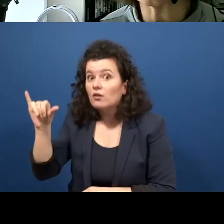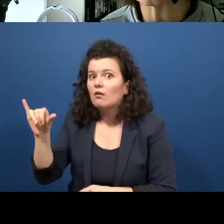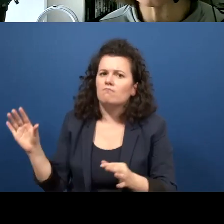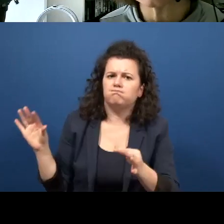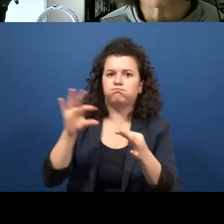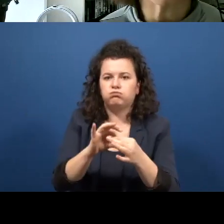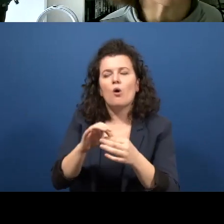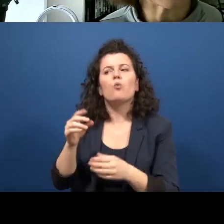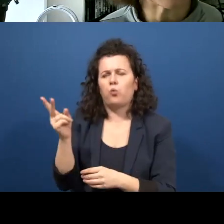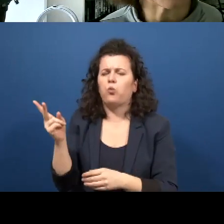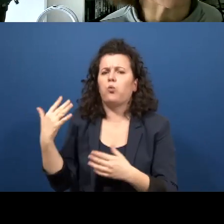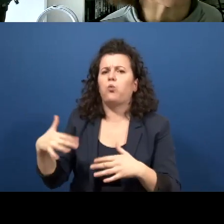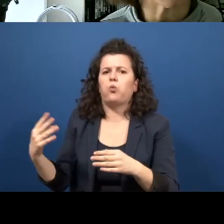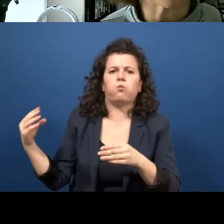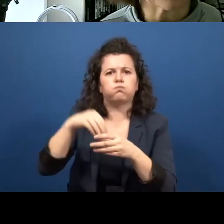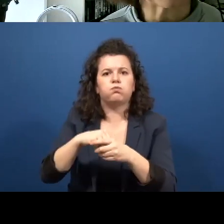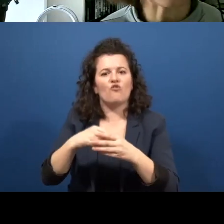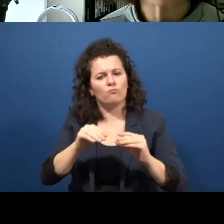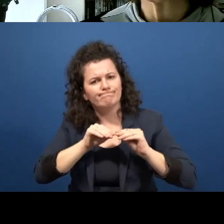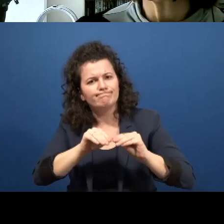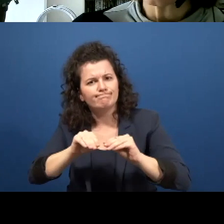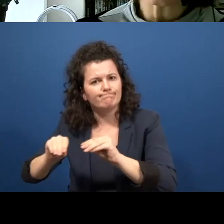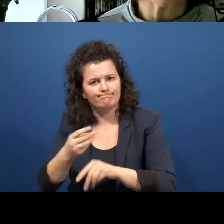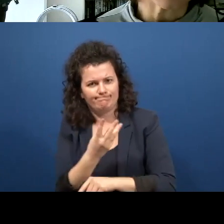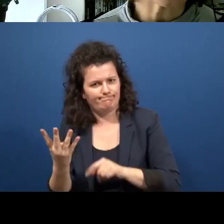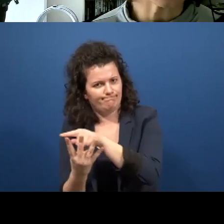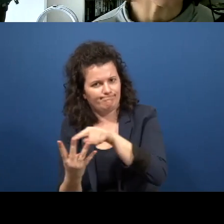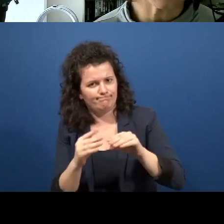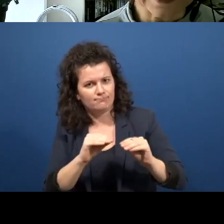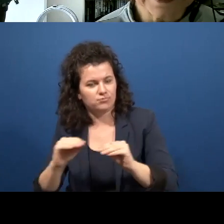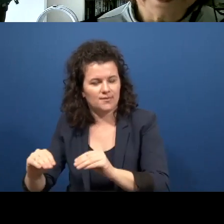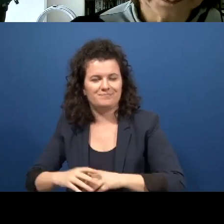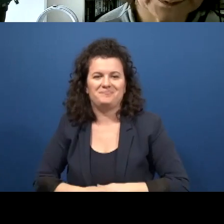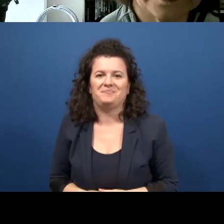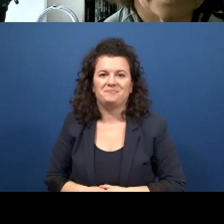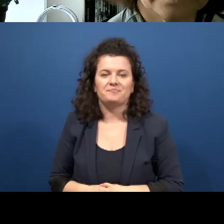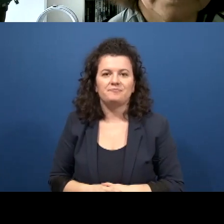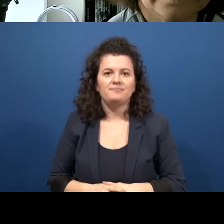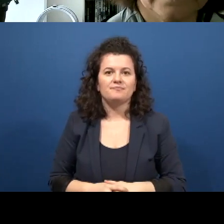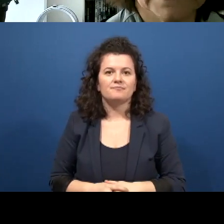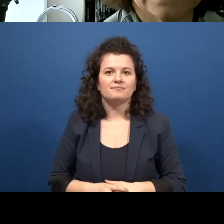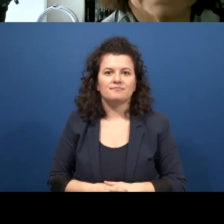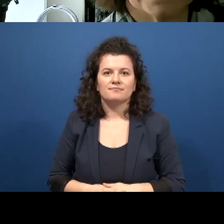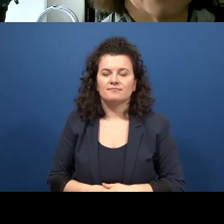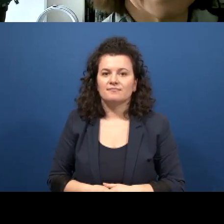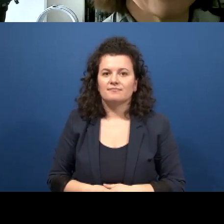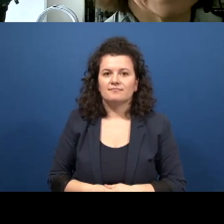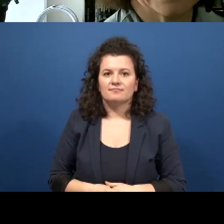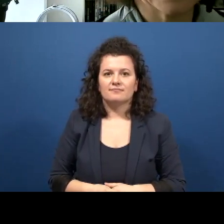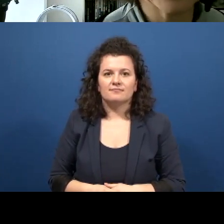de Sordos y con la Juventud Sorda de Europa, que también participó en la formación de estos